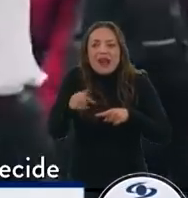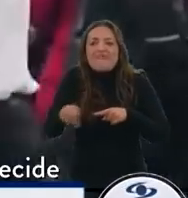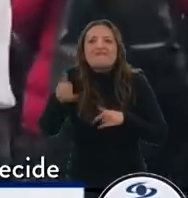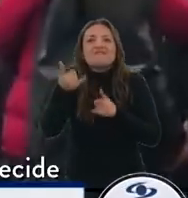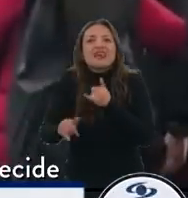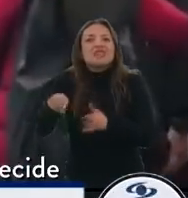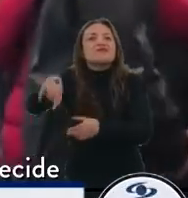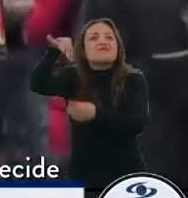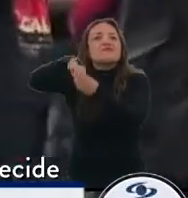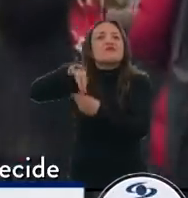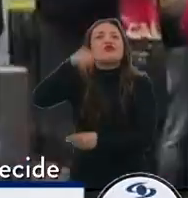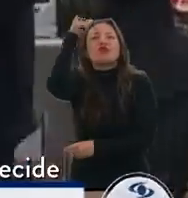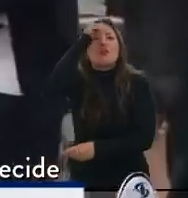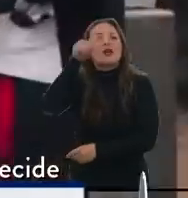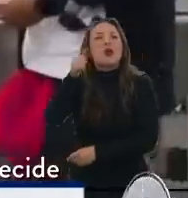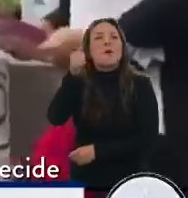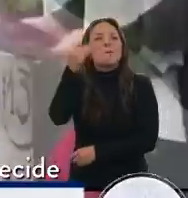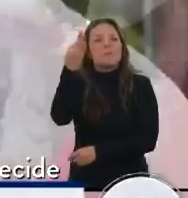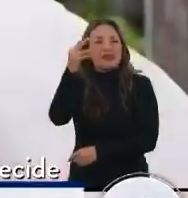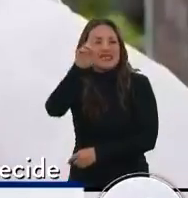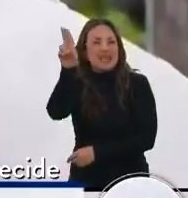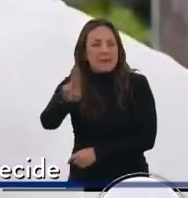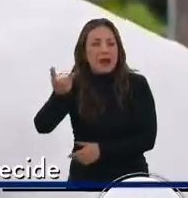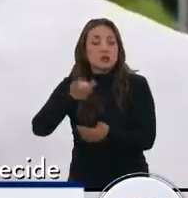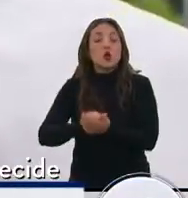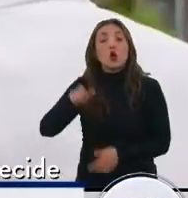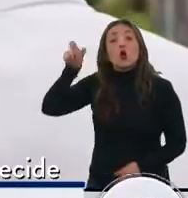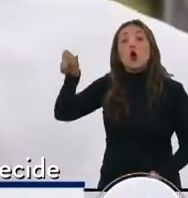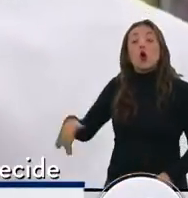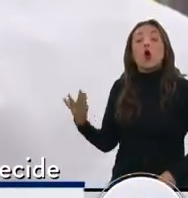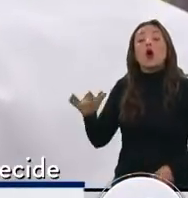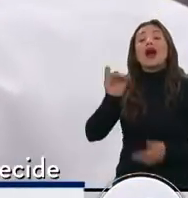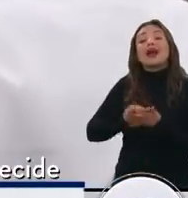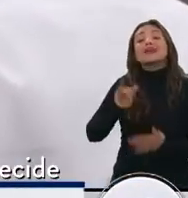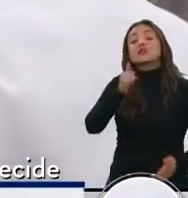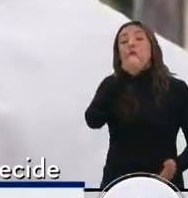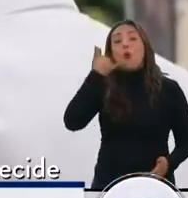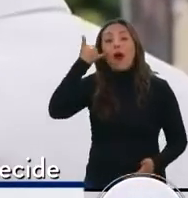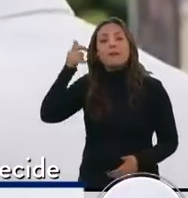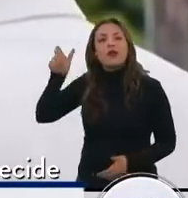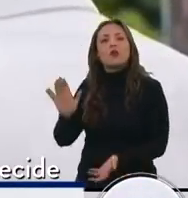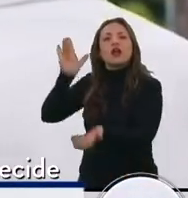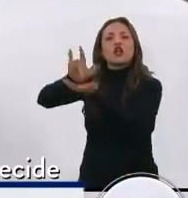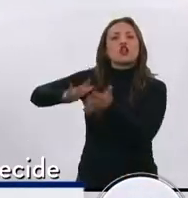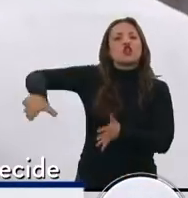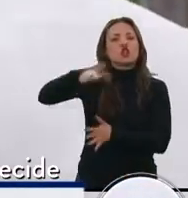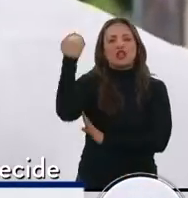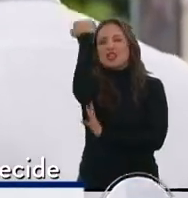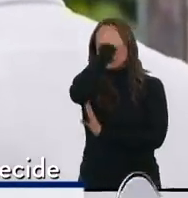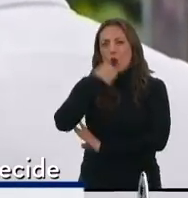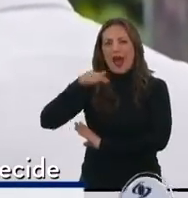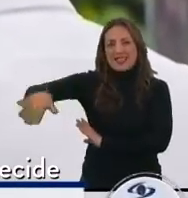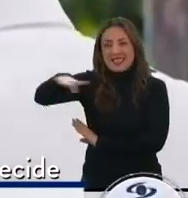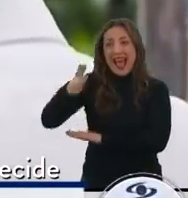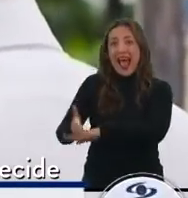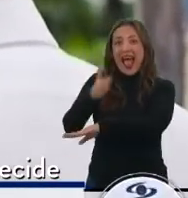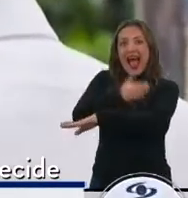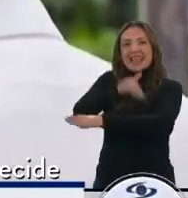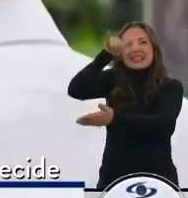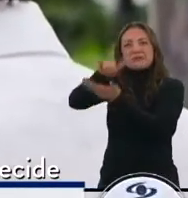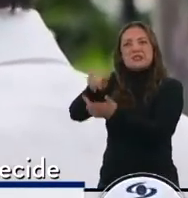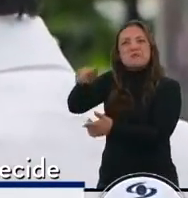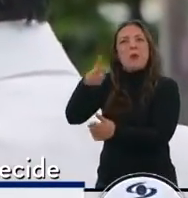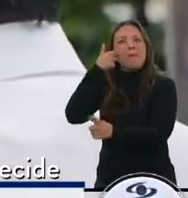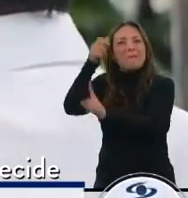del próximo domingo 13 de marzo. Juan Manuel Galán estará en Plaza Pública en el municipio de Soacha, el mismo lugar en el que fue asesinado su